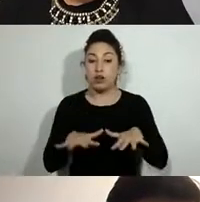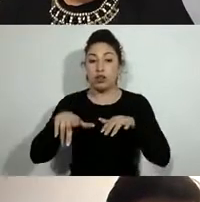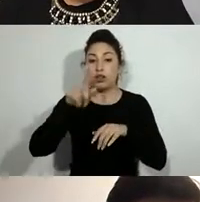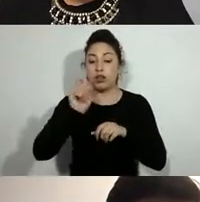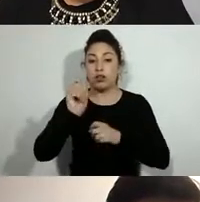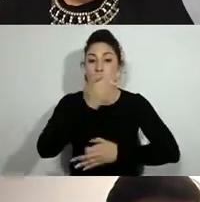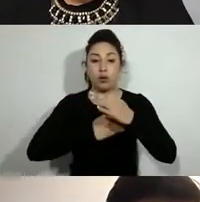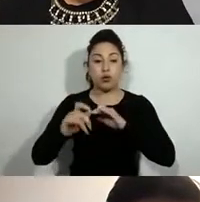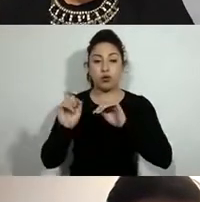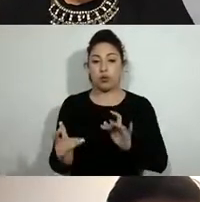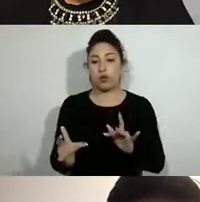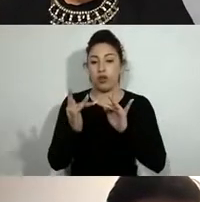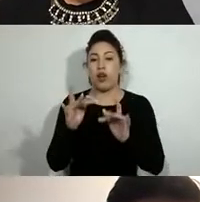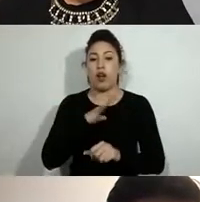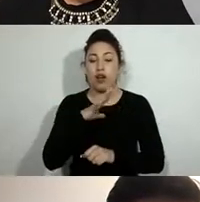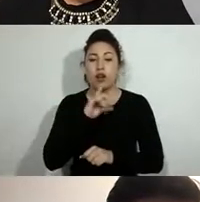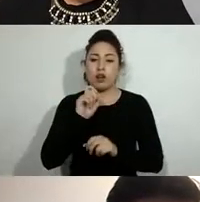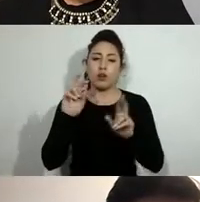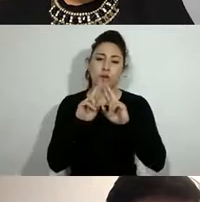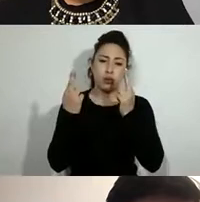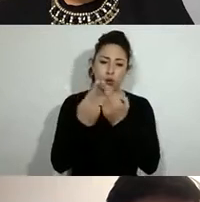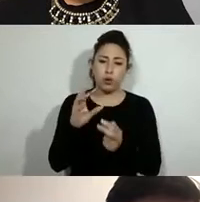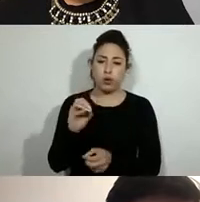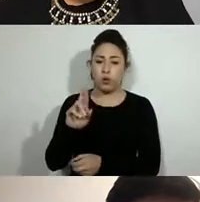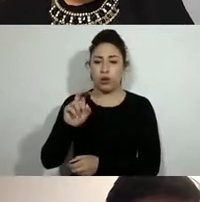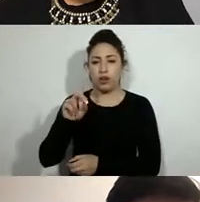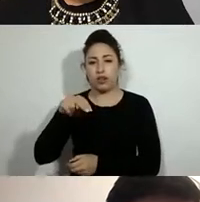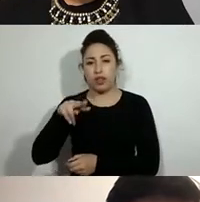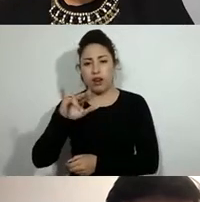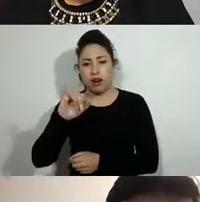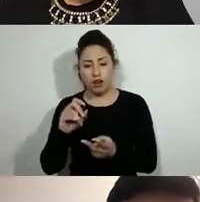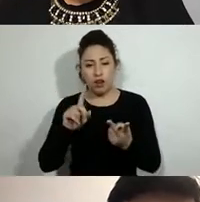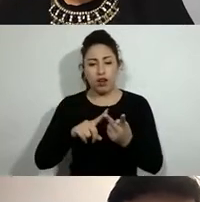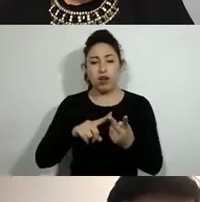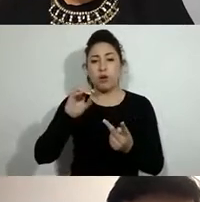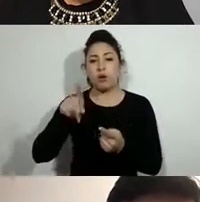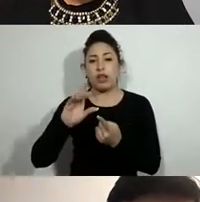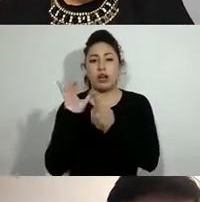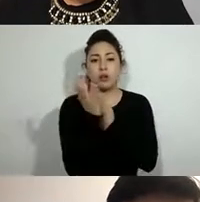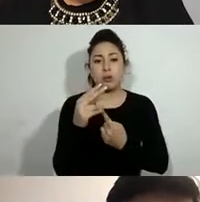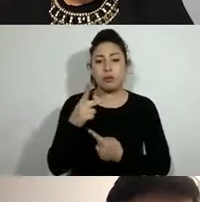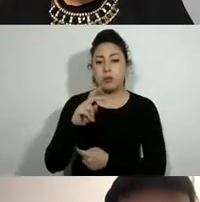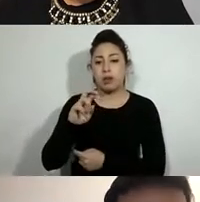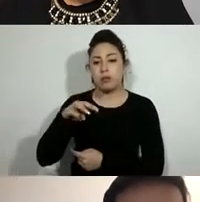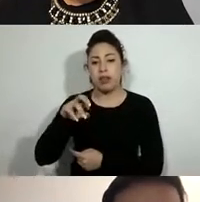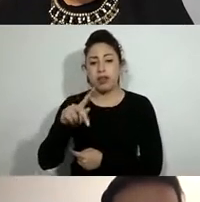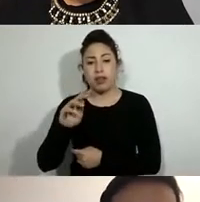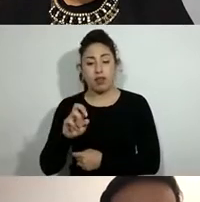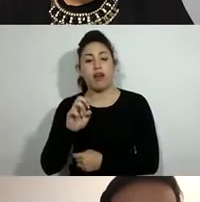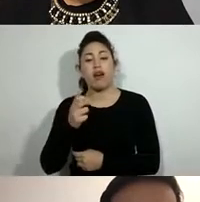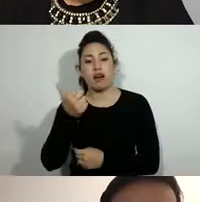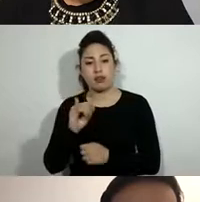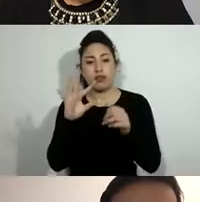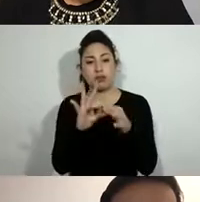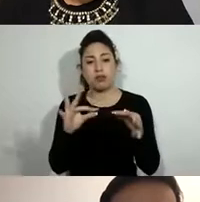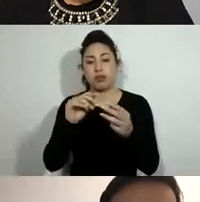sea de ordinaria del Congreso o de la comisión permanente. Así lo establecen las 3